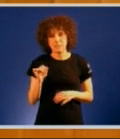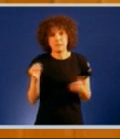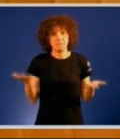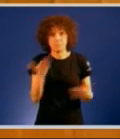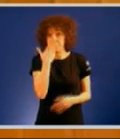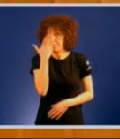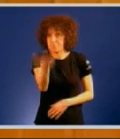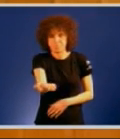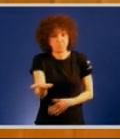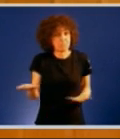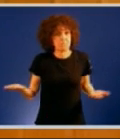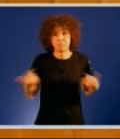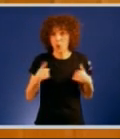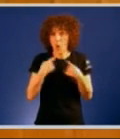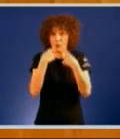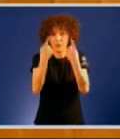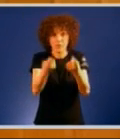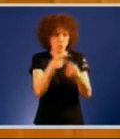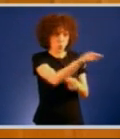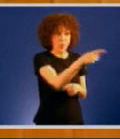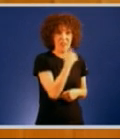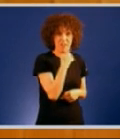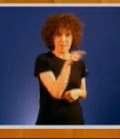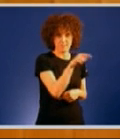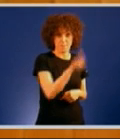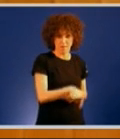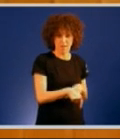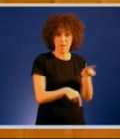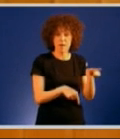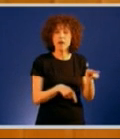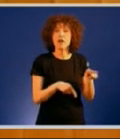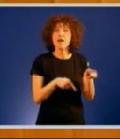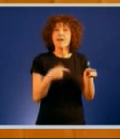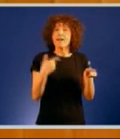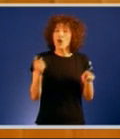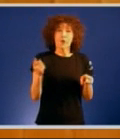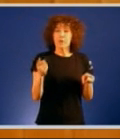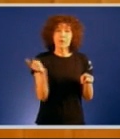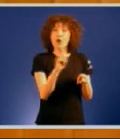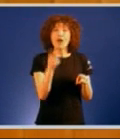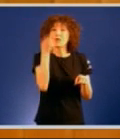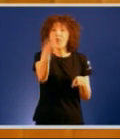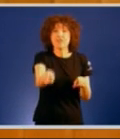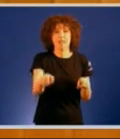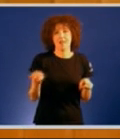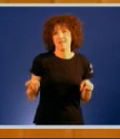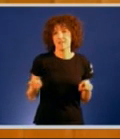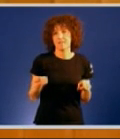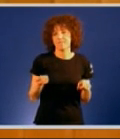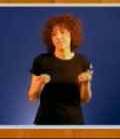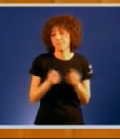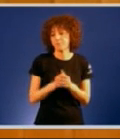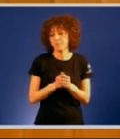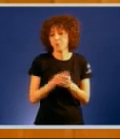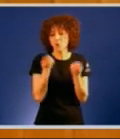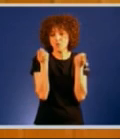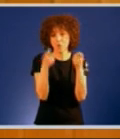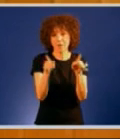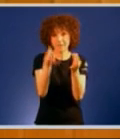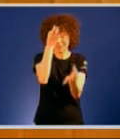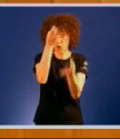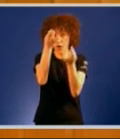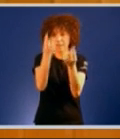A verdade é que decía vostede tamén que non era necesario, pois, digamos,